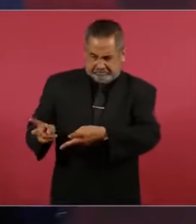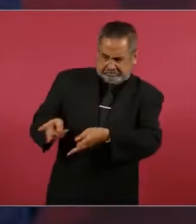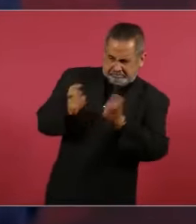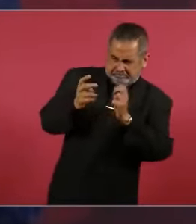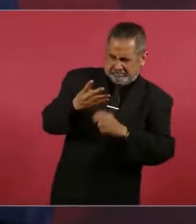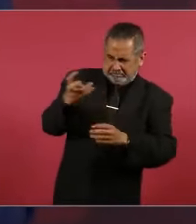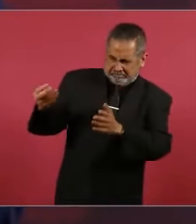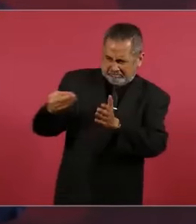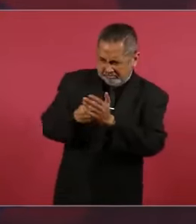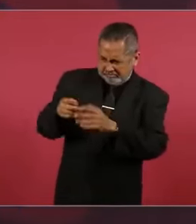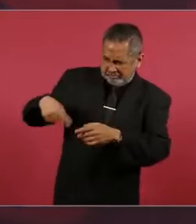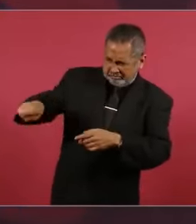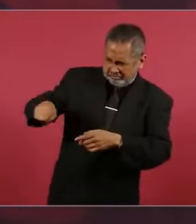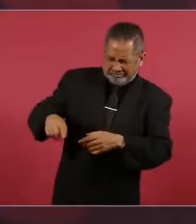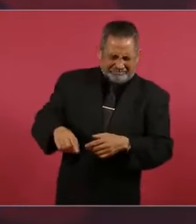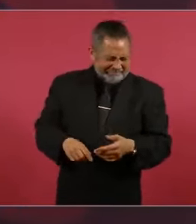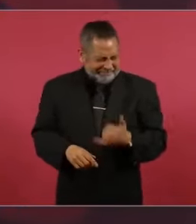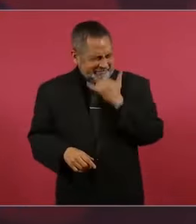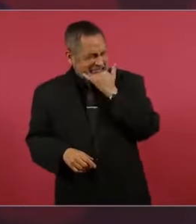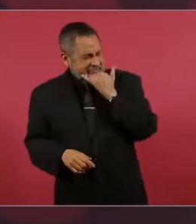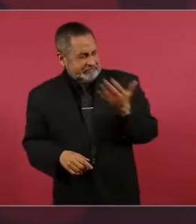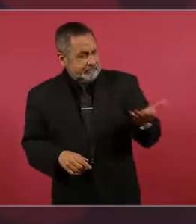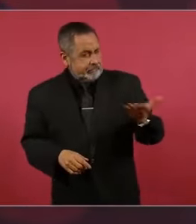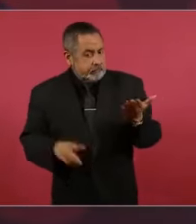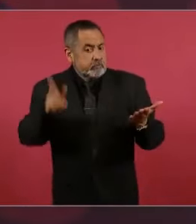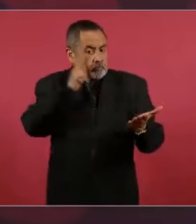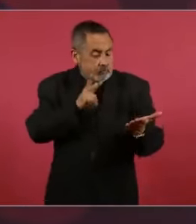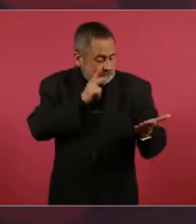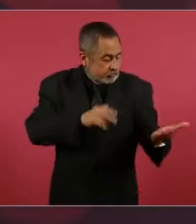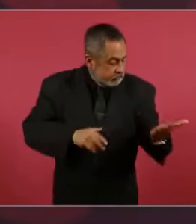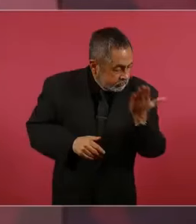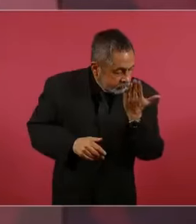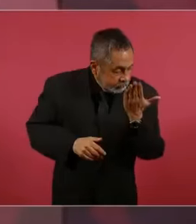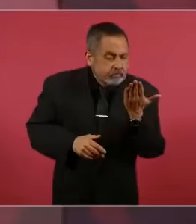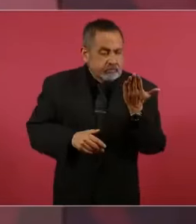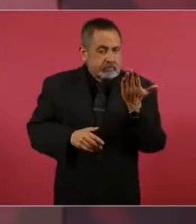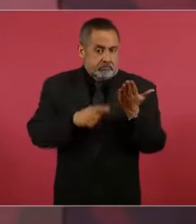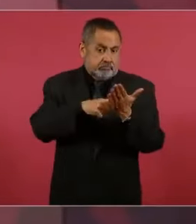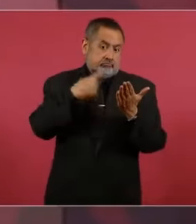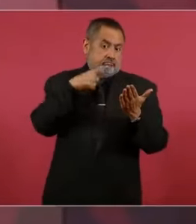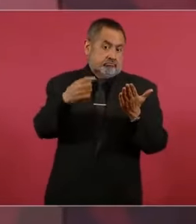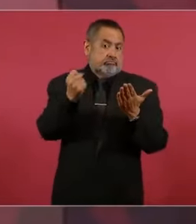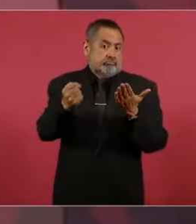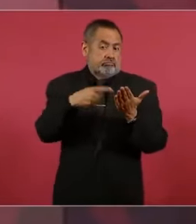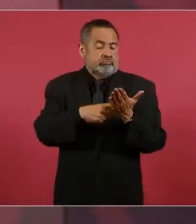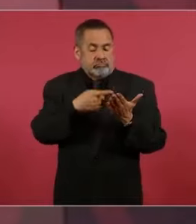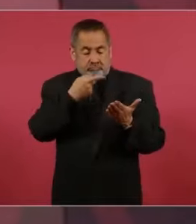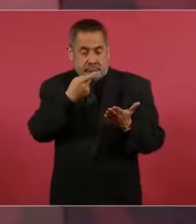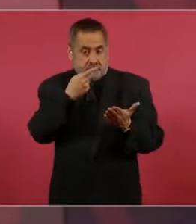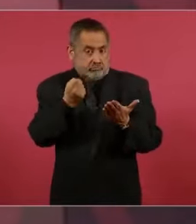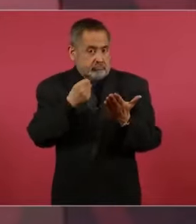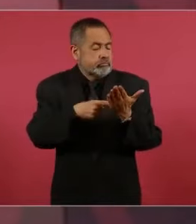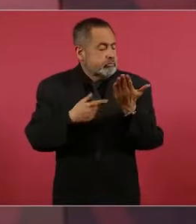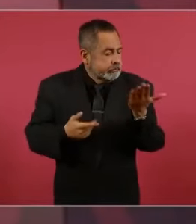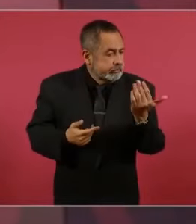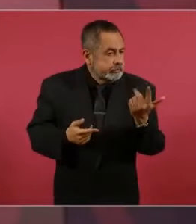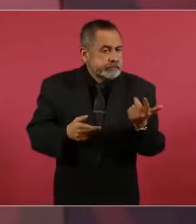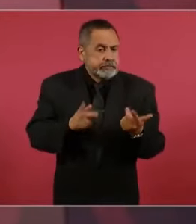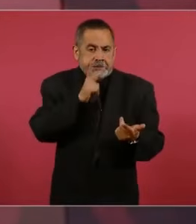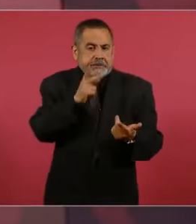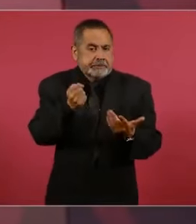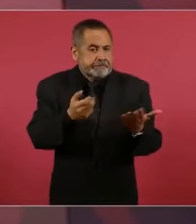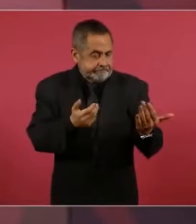sacaste eso? Porque si nos entregas las pruebas, porque es una acusación muy fuerte,